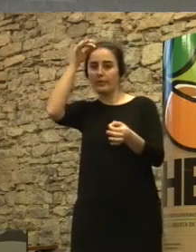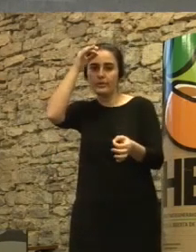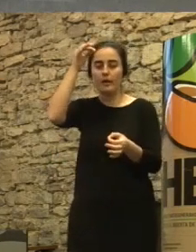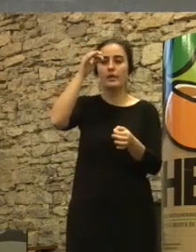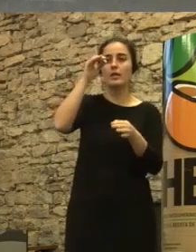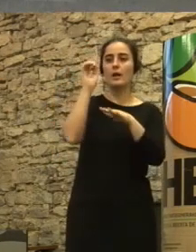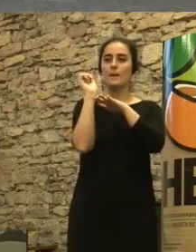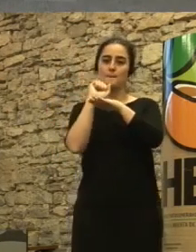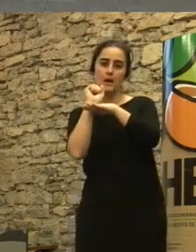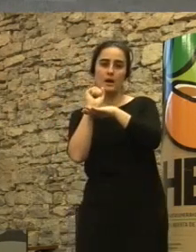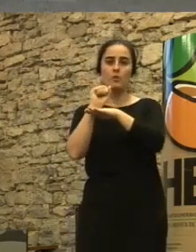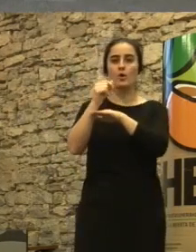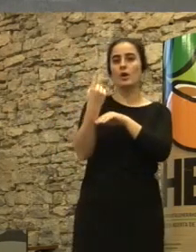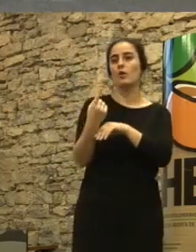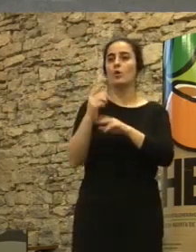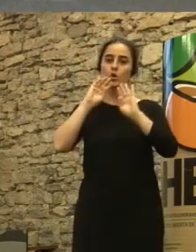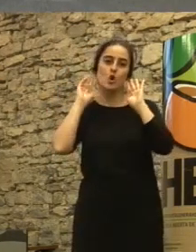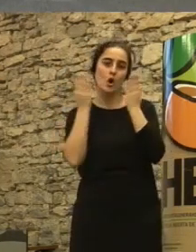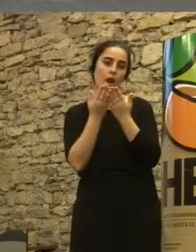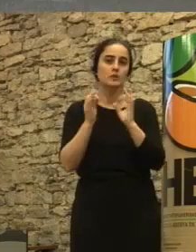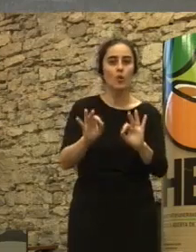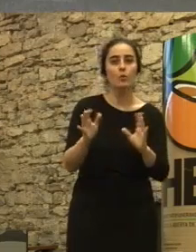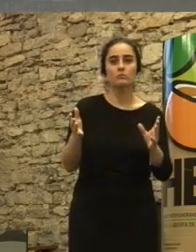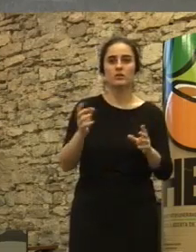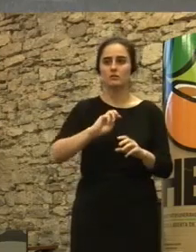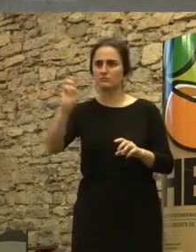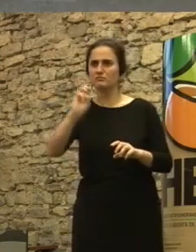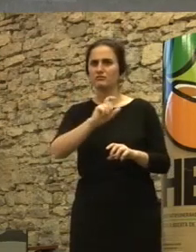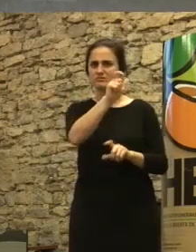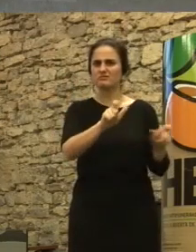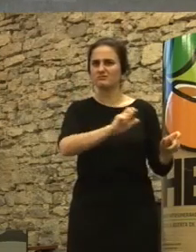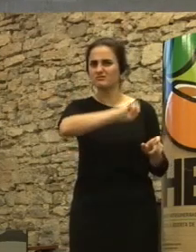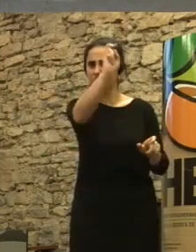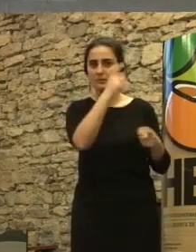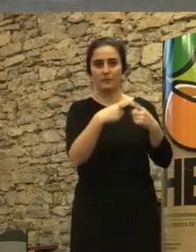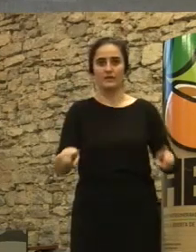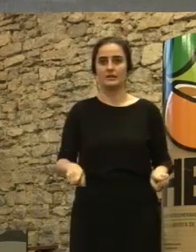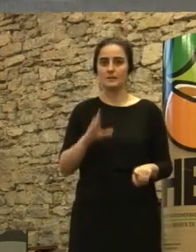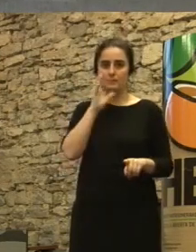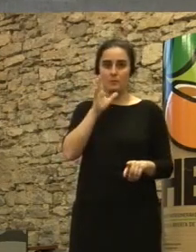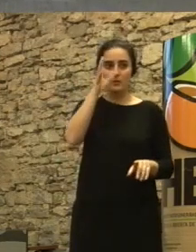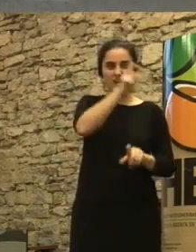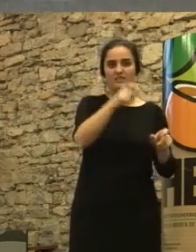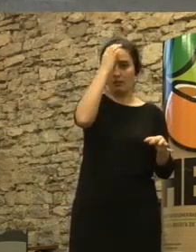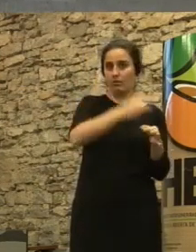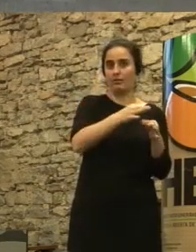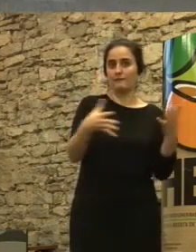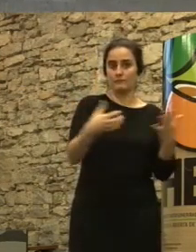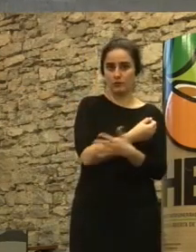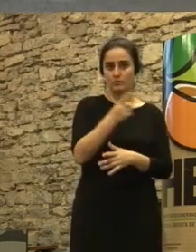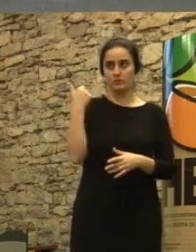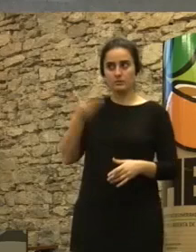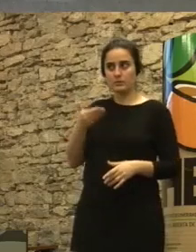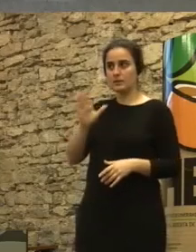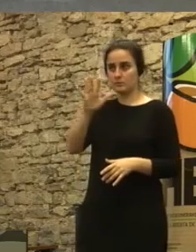verbo que ha usado Aitor Esteban en el Congreso, pero la gente está en otra cosa. Y después que la gente se lo cree todo. Entonces, realmente son cosas que son importantes. En este caso, piénsalo.